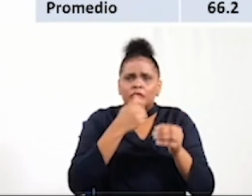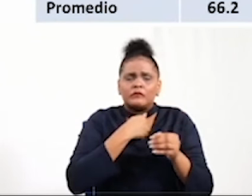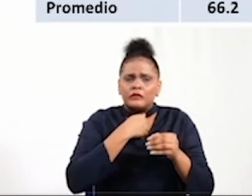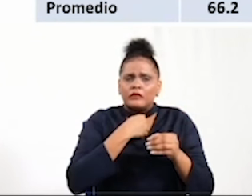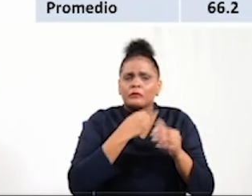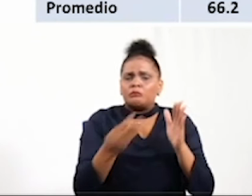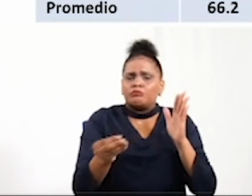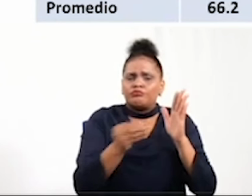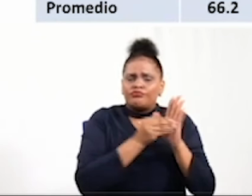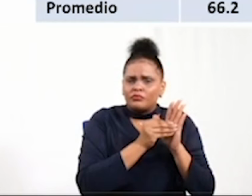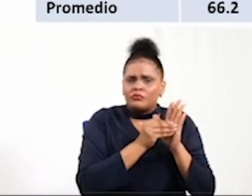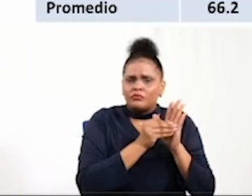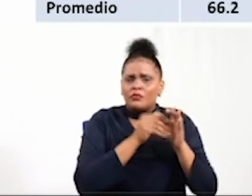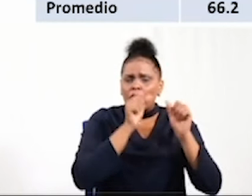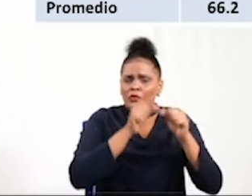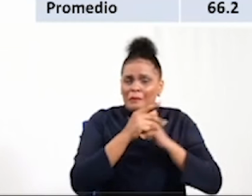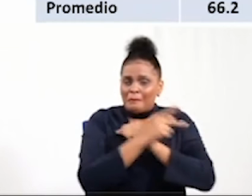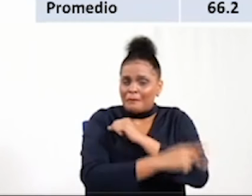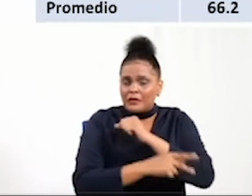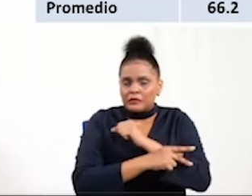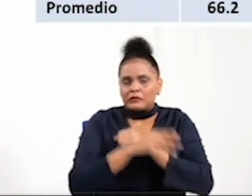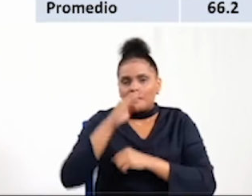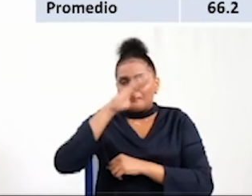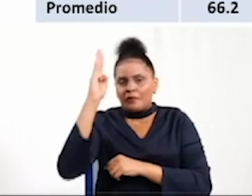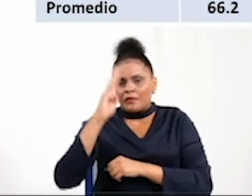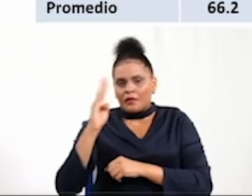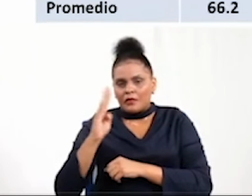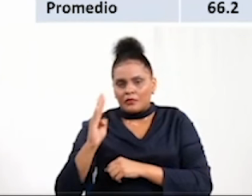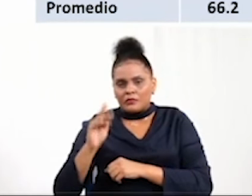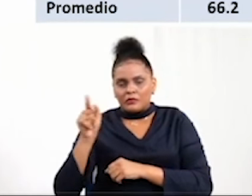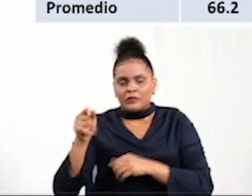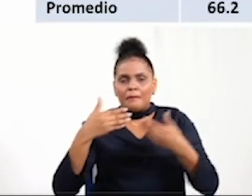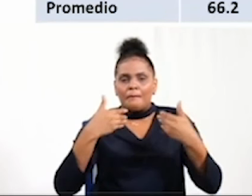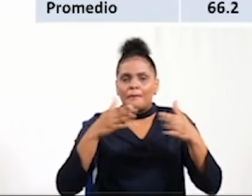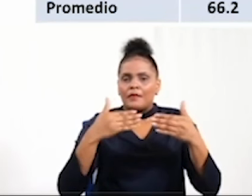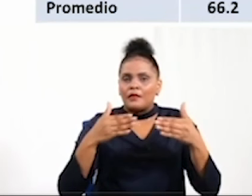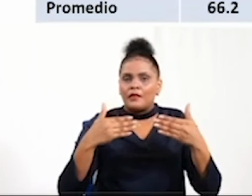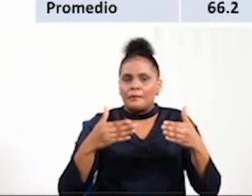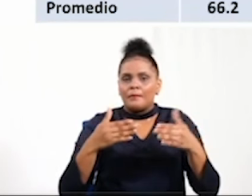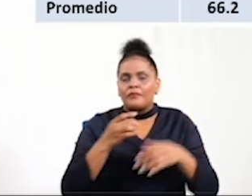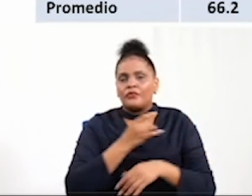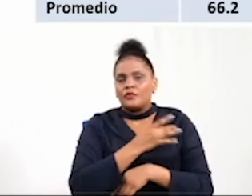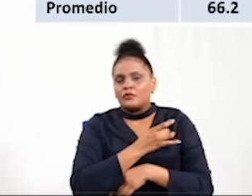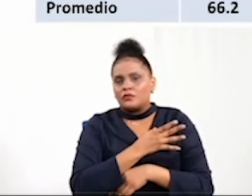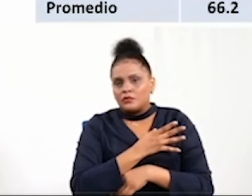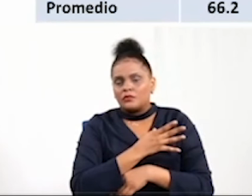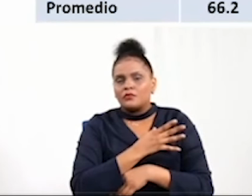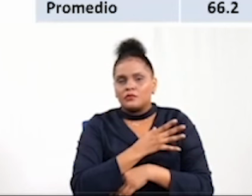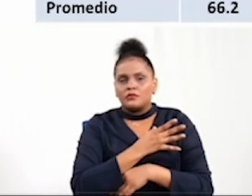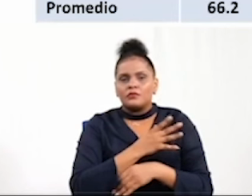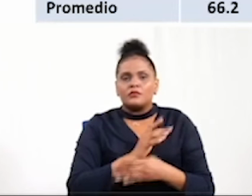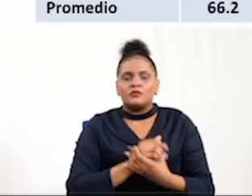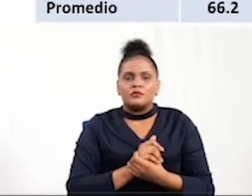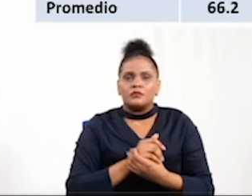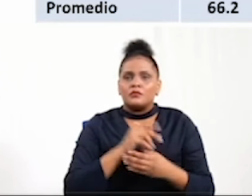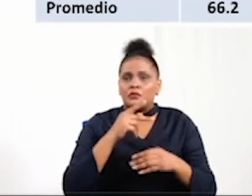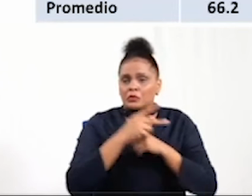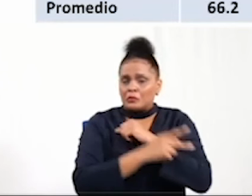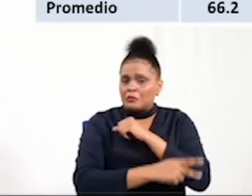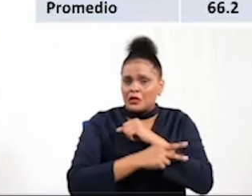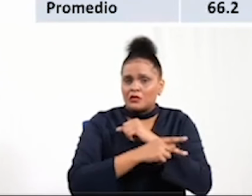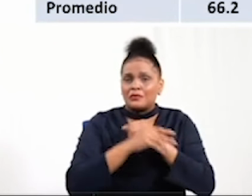decirlo de alguna manera para países como brasil chile y panamá en el momento en el que se hizo el análisis no son países que están